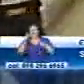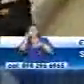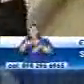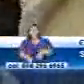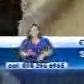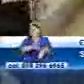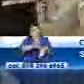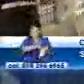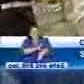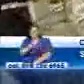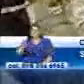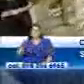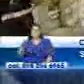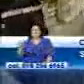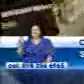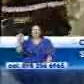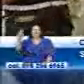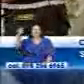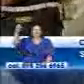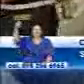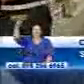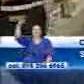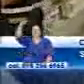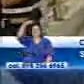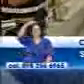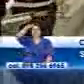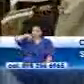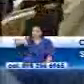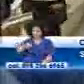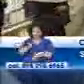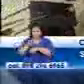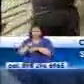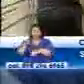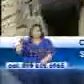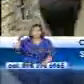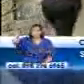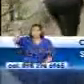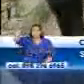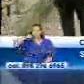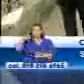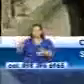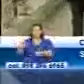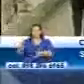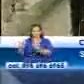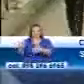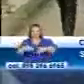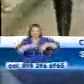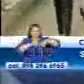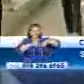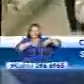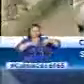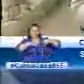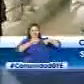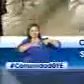se les se les pega este scker por haber utilizado el servicio sino que también se les habla un poquito acerca de la importancia de poder respetar las señales de